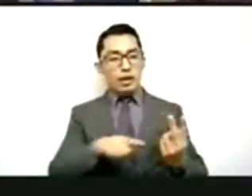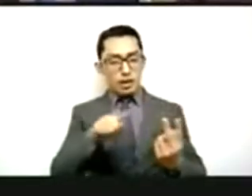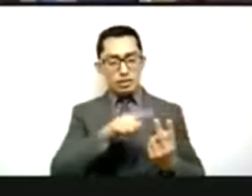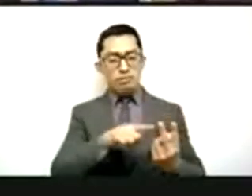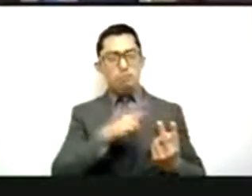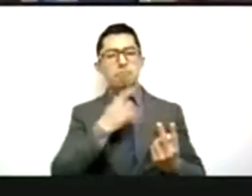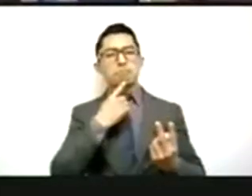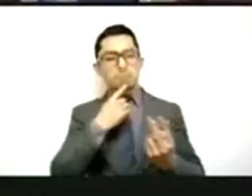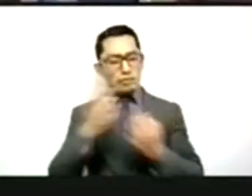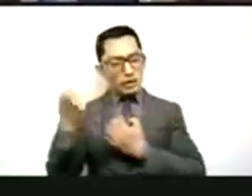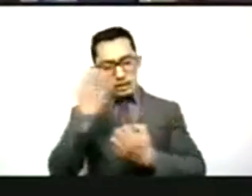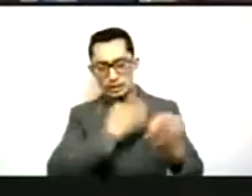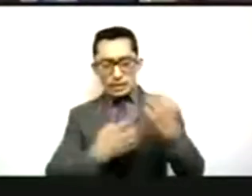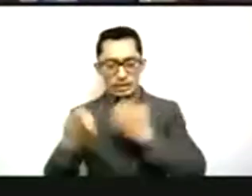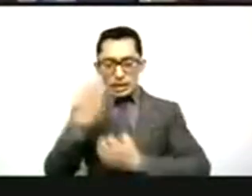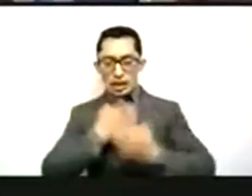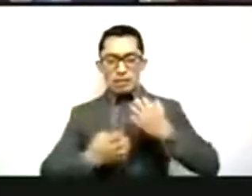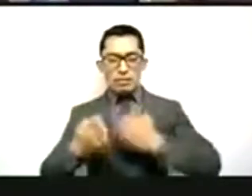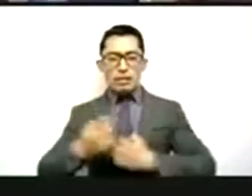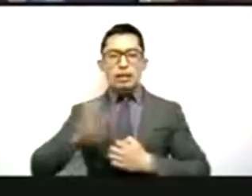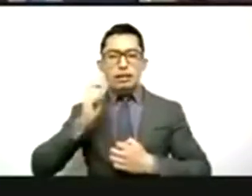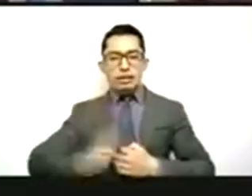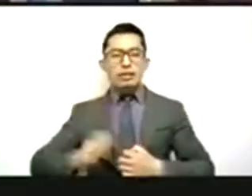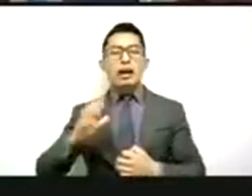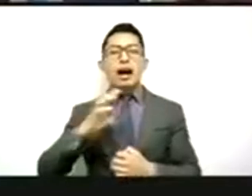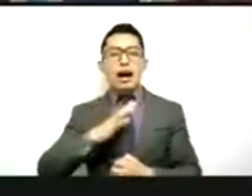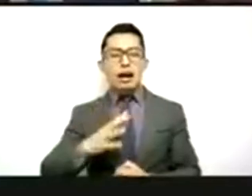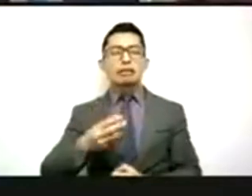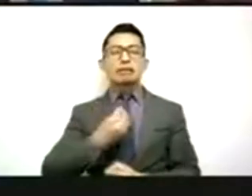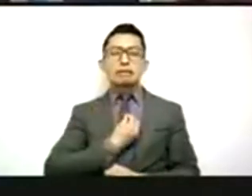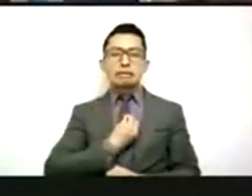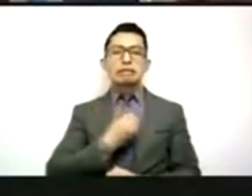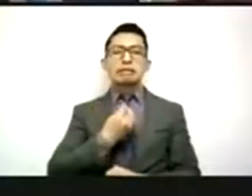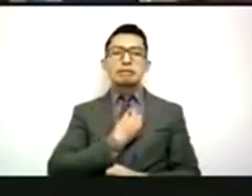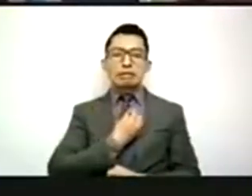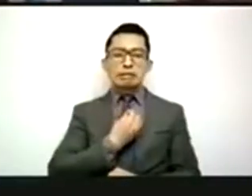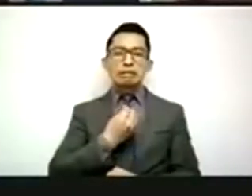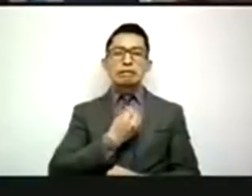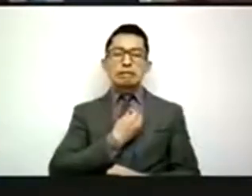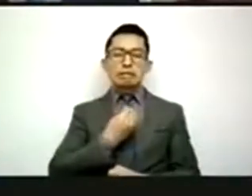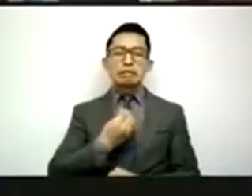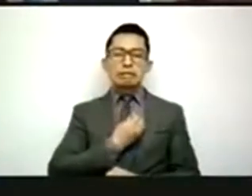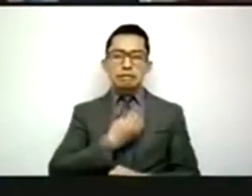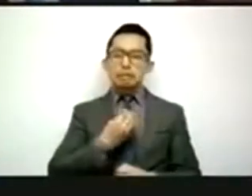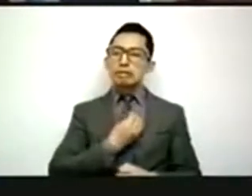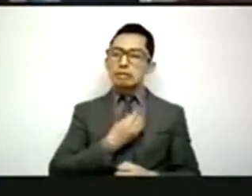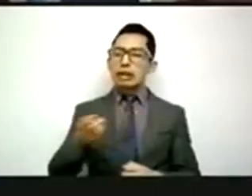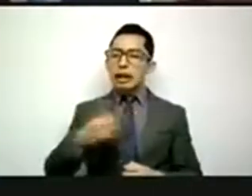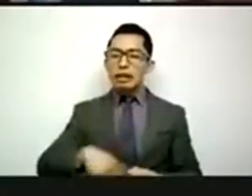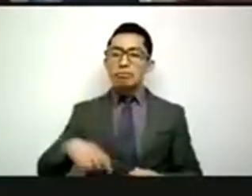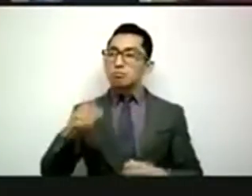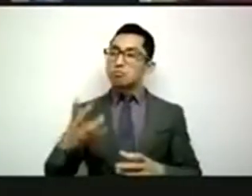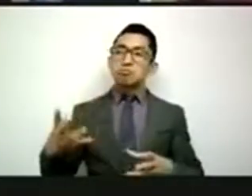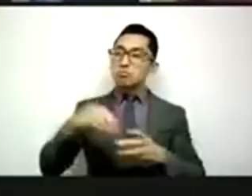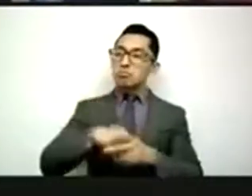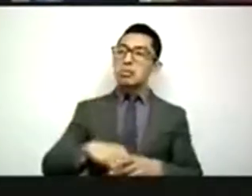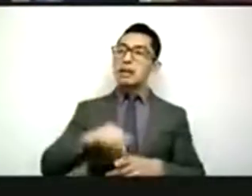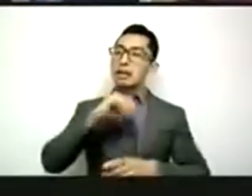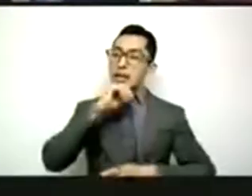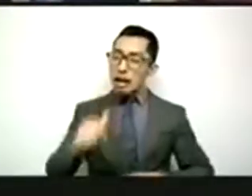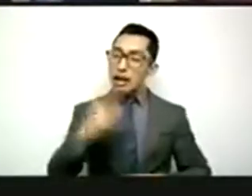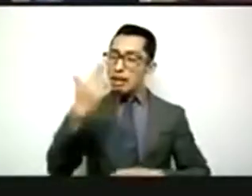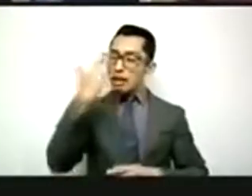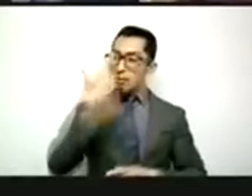la resistencia evidente hacia la no inclusión y al no respeto hacia